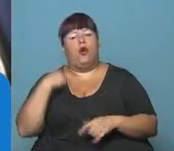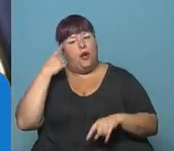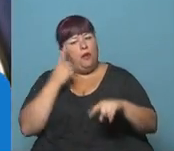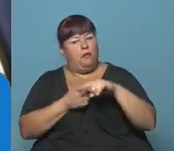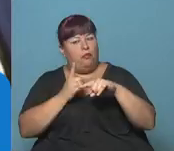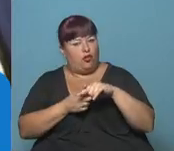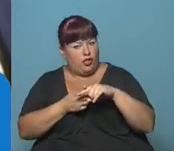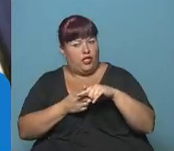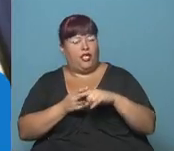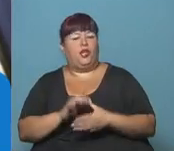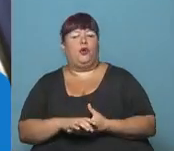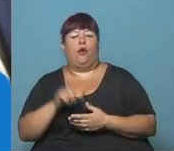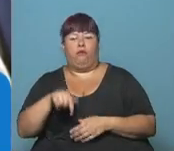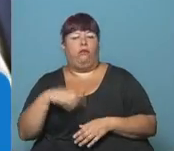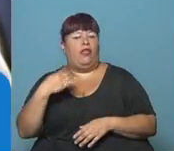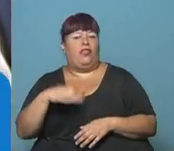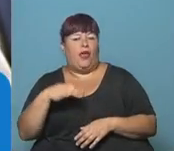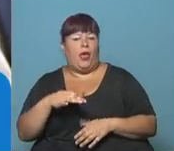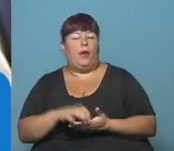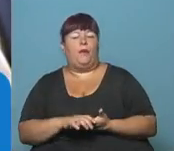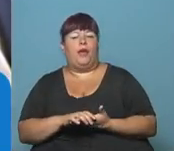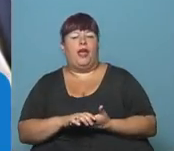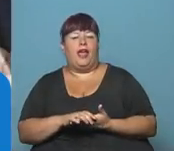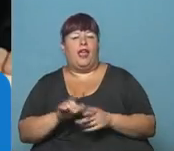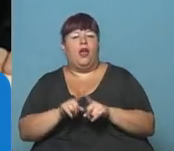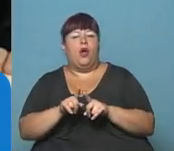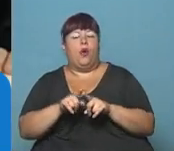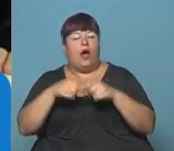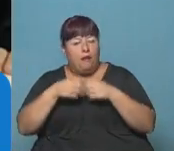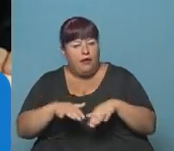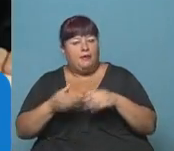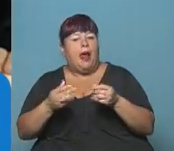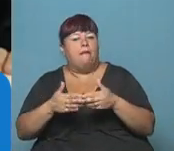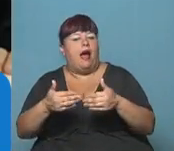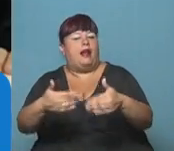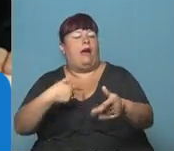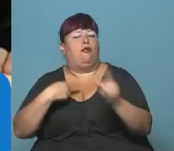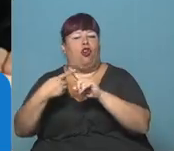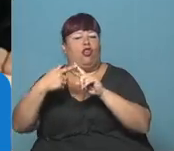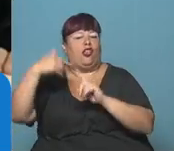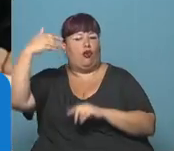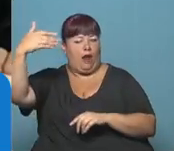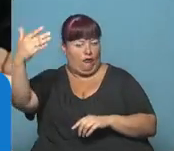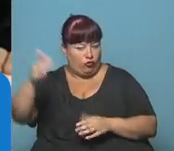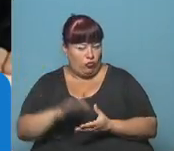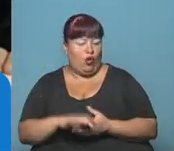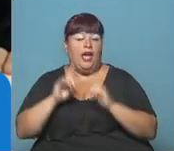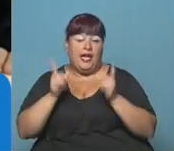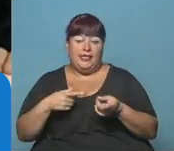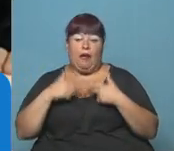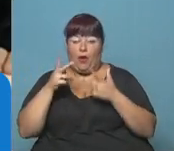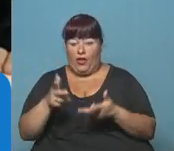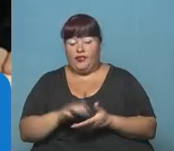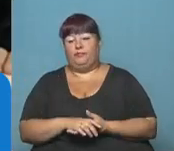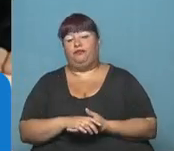positivo, que esto tiene que ser un punto de aceleración en nuestras relaciones futuras, y además diciéndole que,